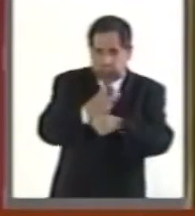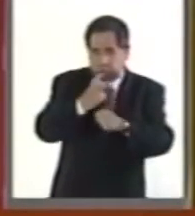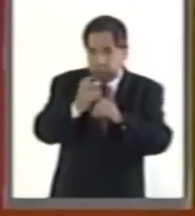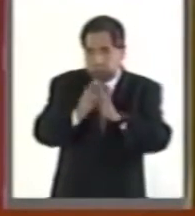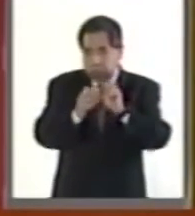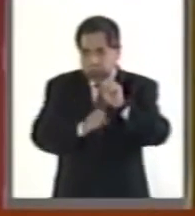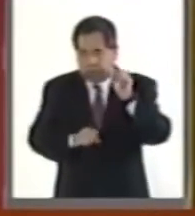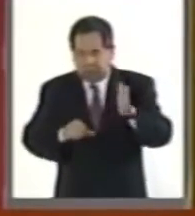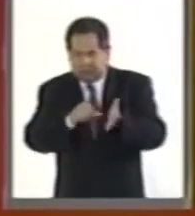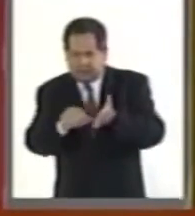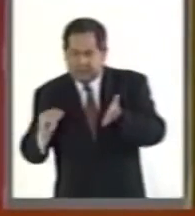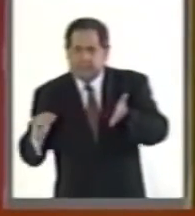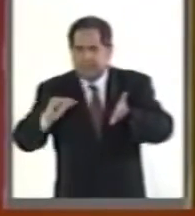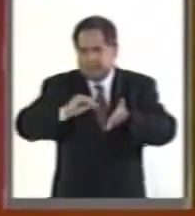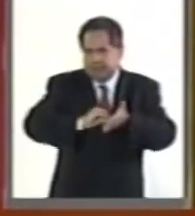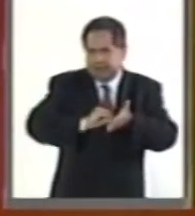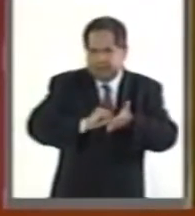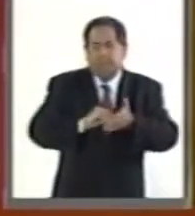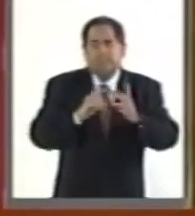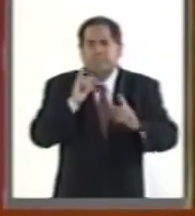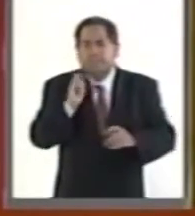Constitución, que expresamente